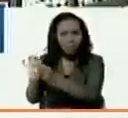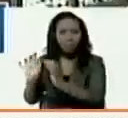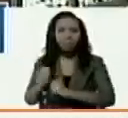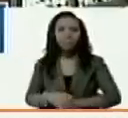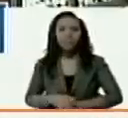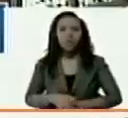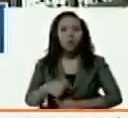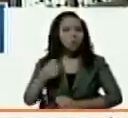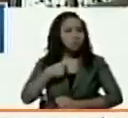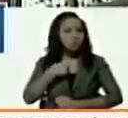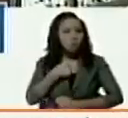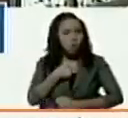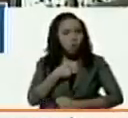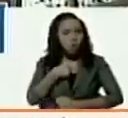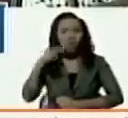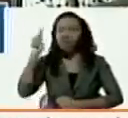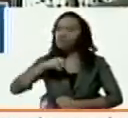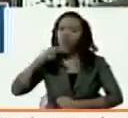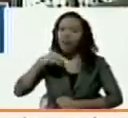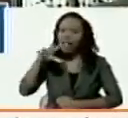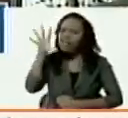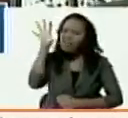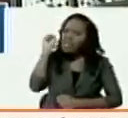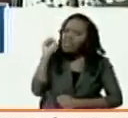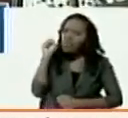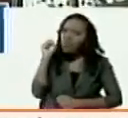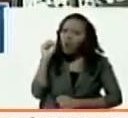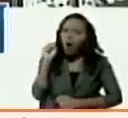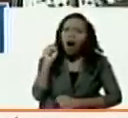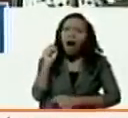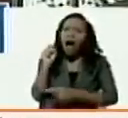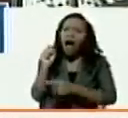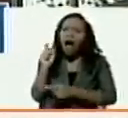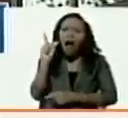lo que nunca voy a terminar de entender es a los tibios.